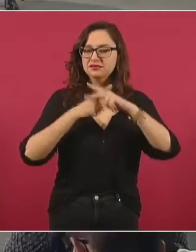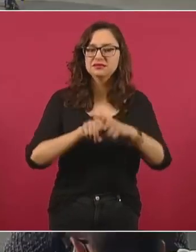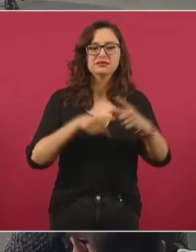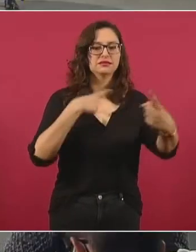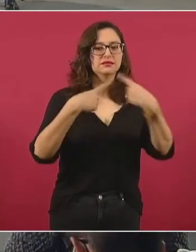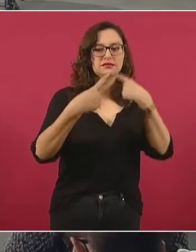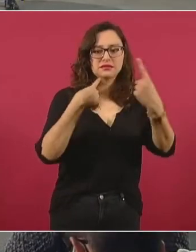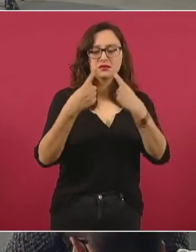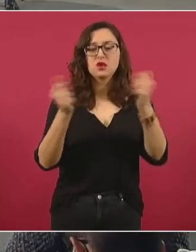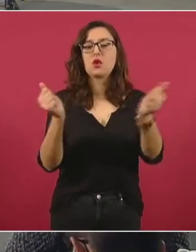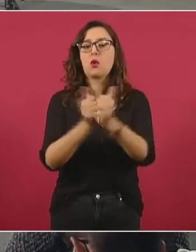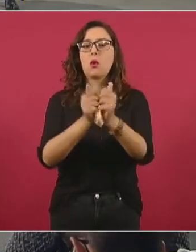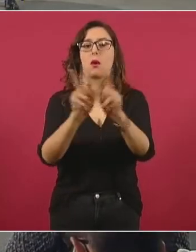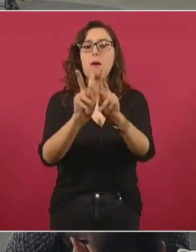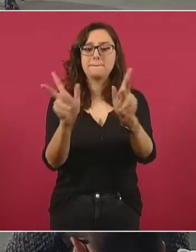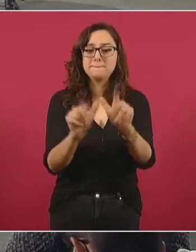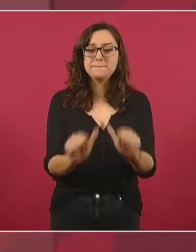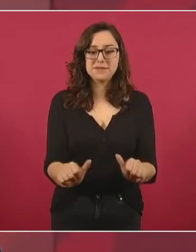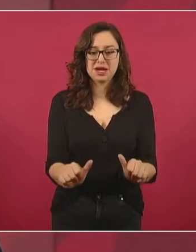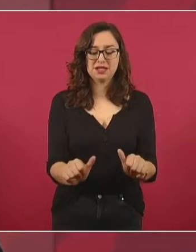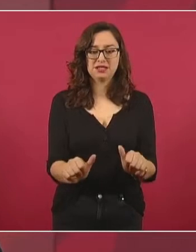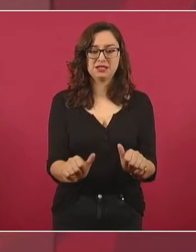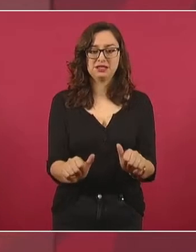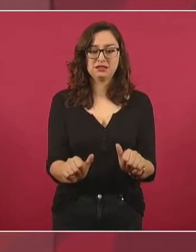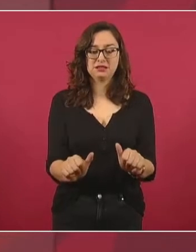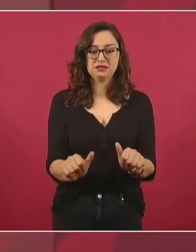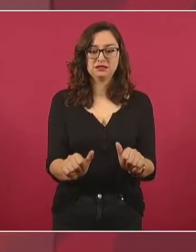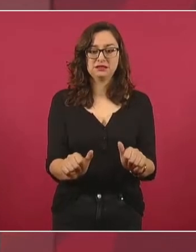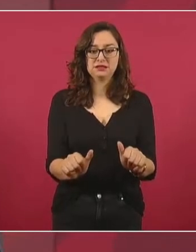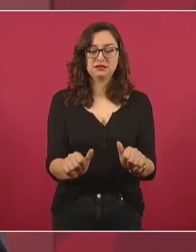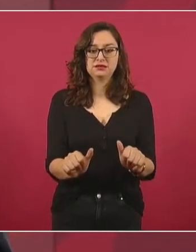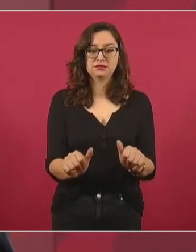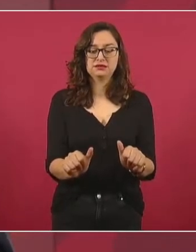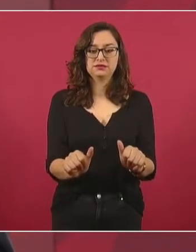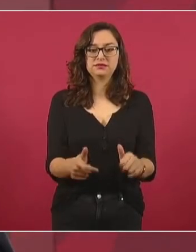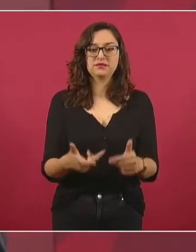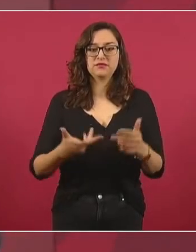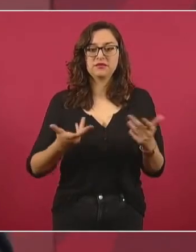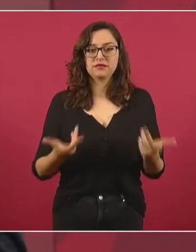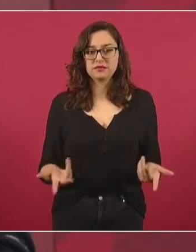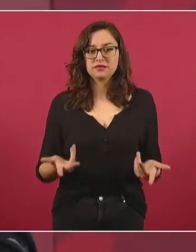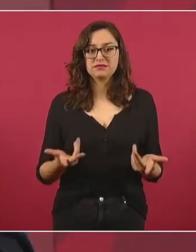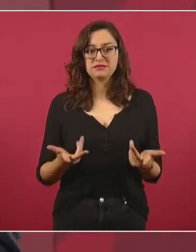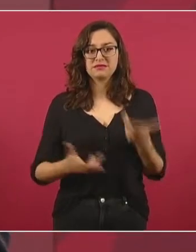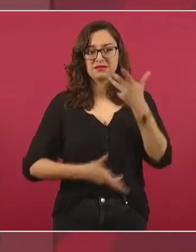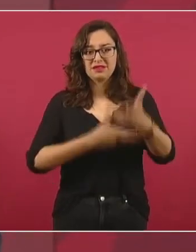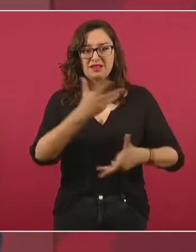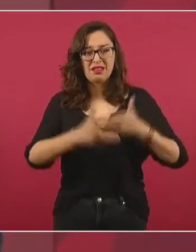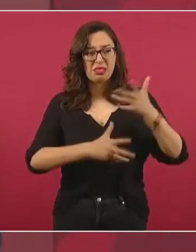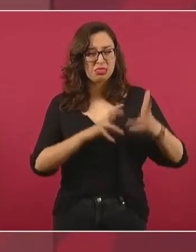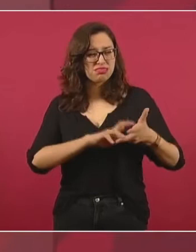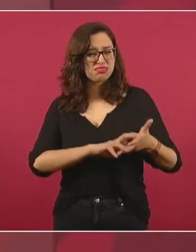y procurar que no continúe la violencia.